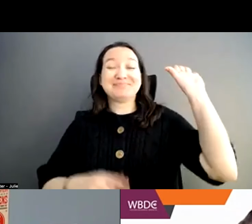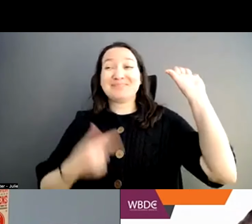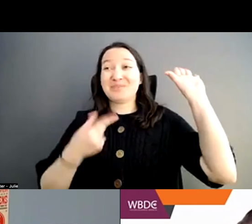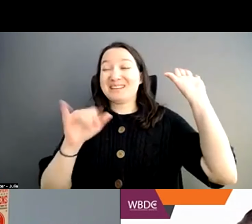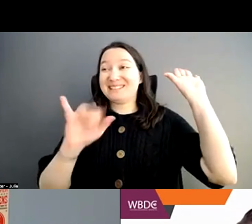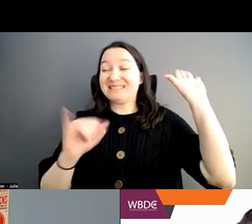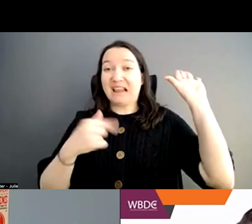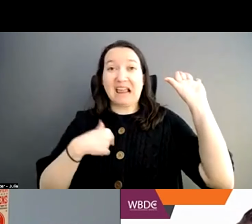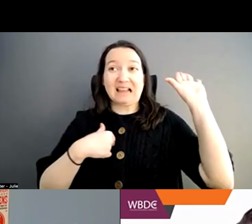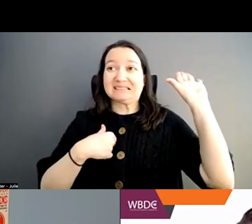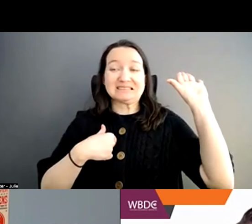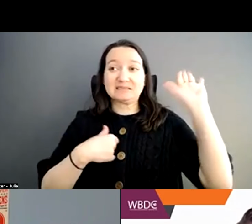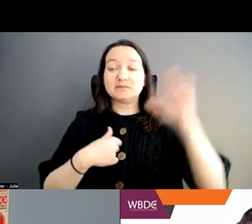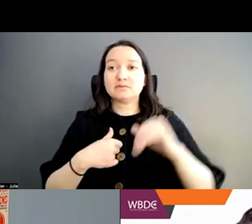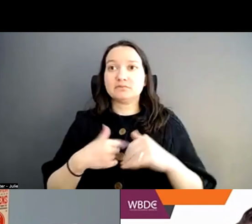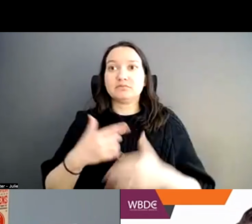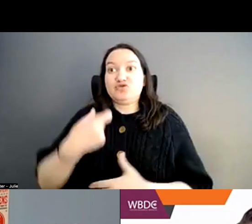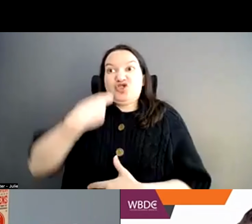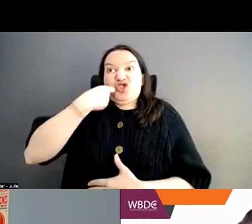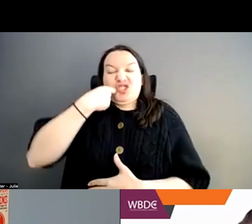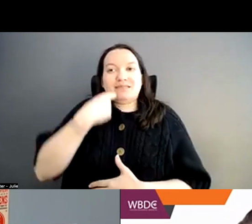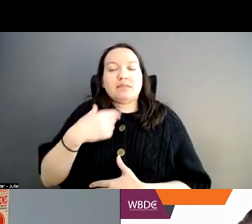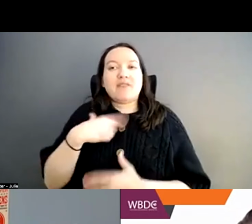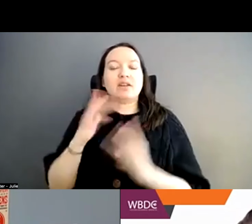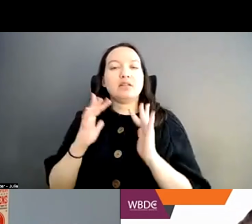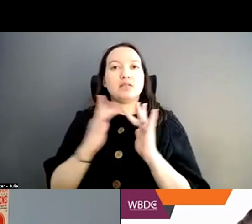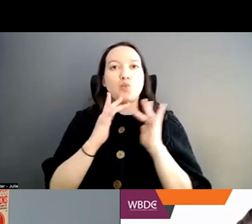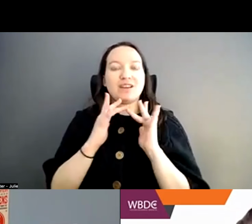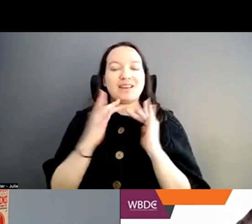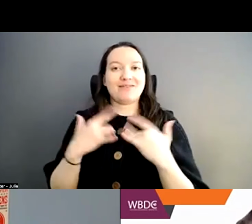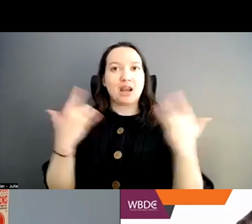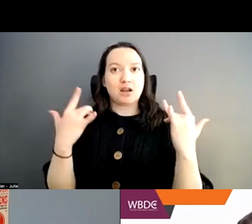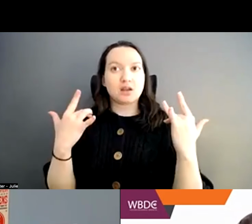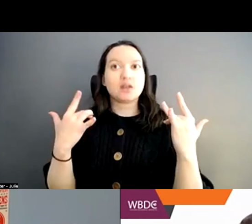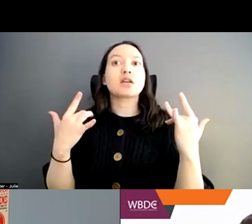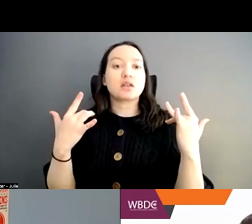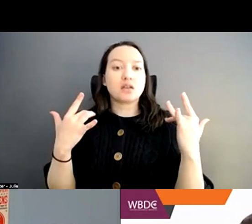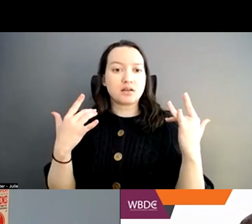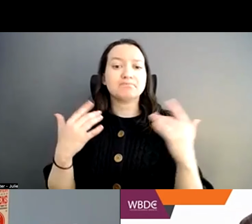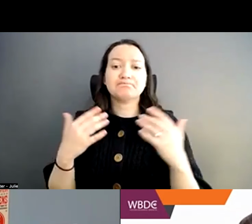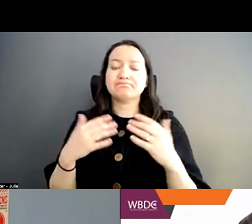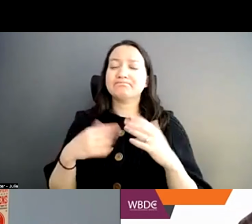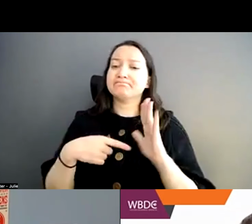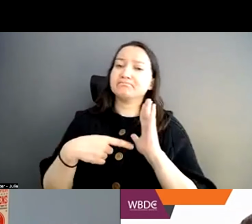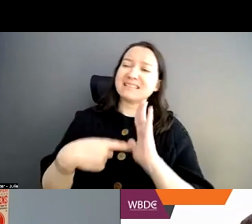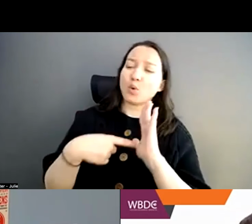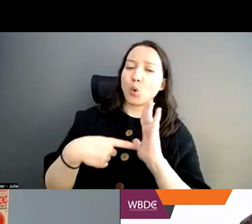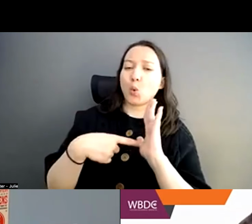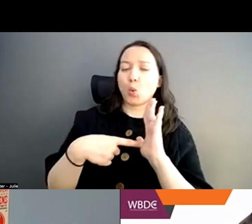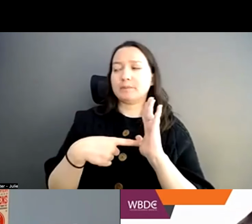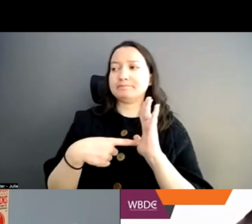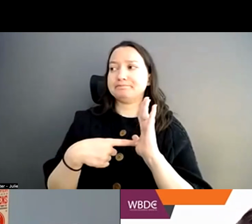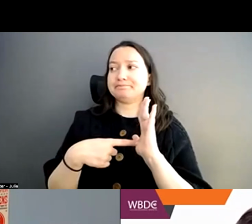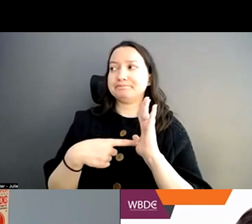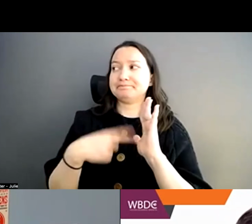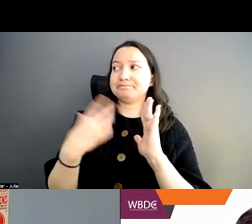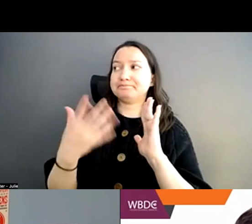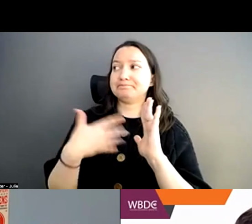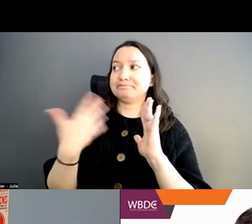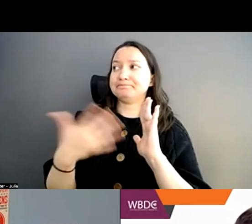Sí, yo voy a tomar el primer paso aquí. Recientemente tuvimos un tema de redes donde tuvimos un